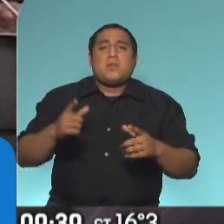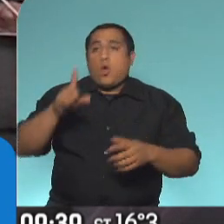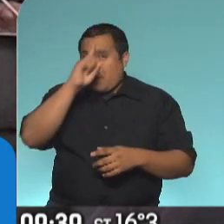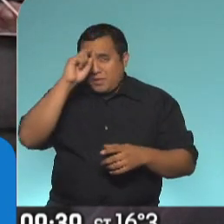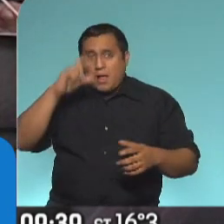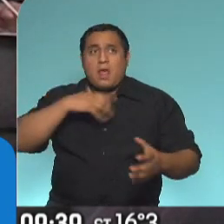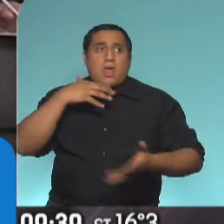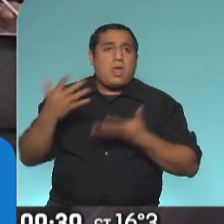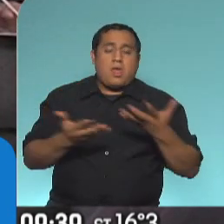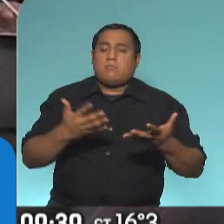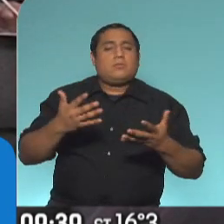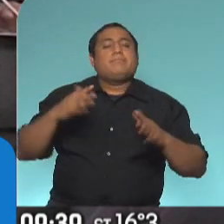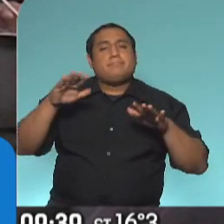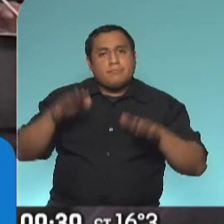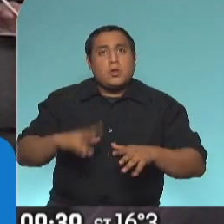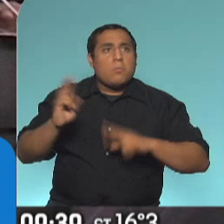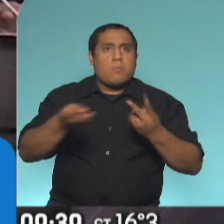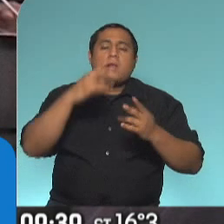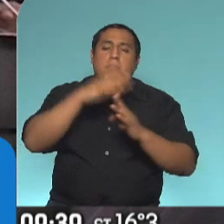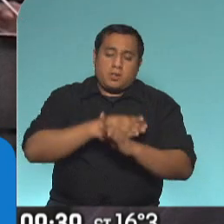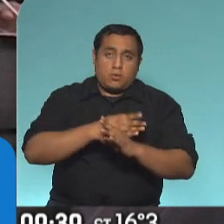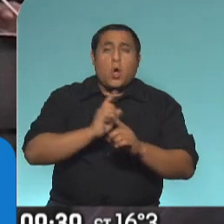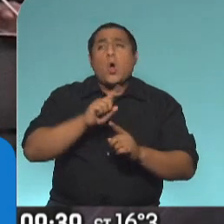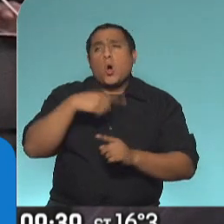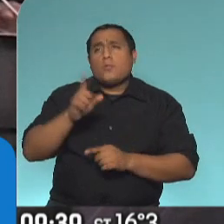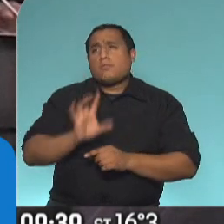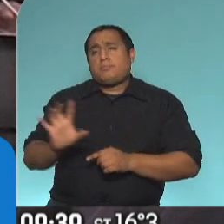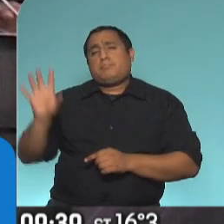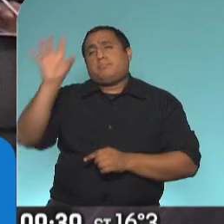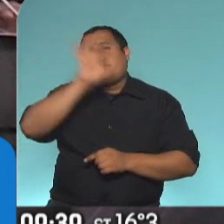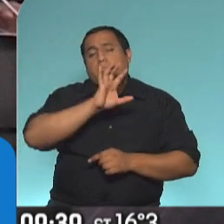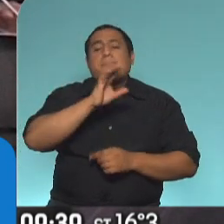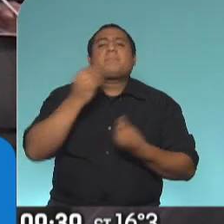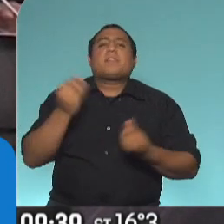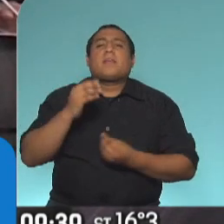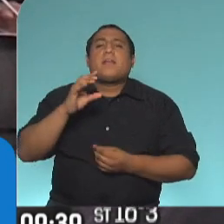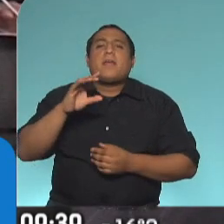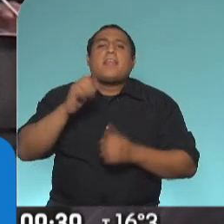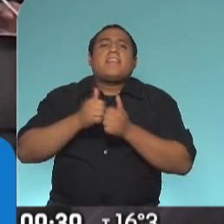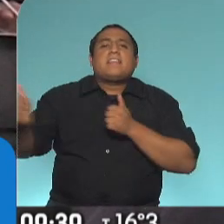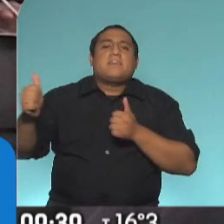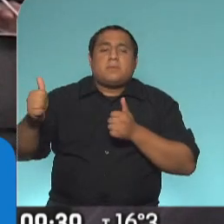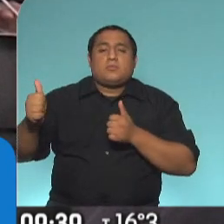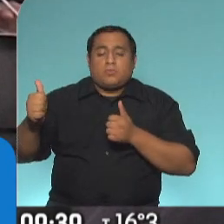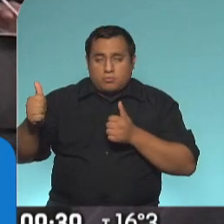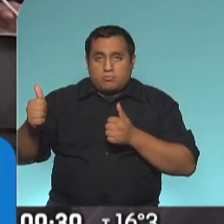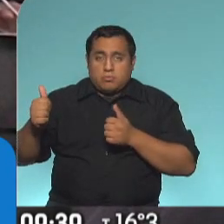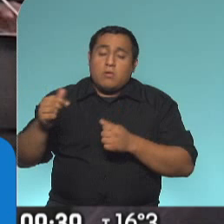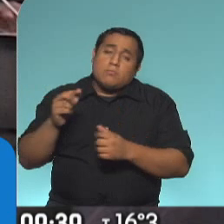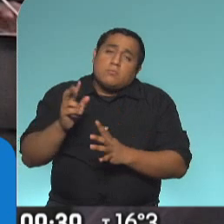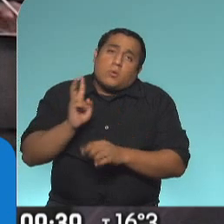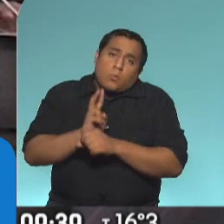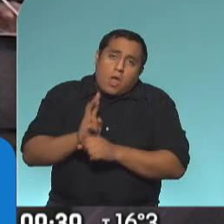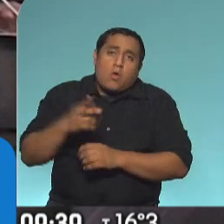salud y las muertes. El resto del país se encuentra bajo la normativa de distanciamiento social preventivo y